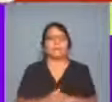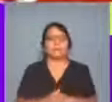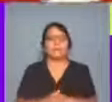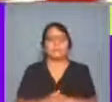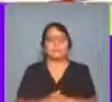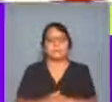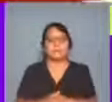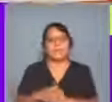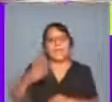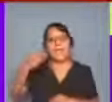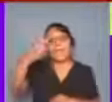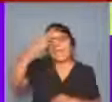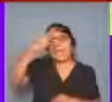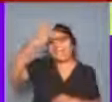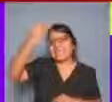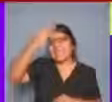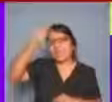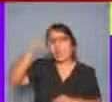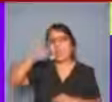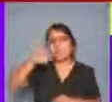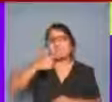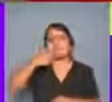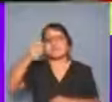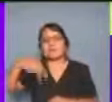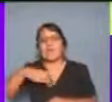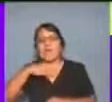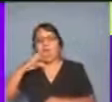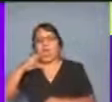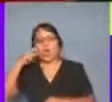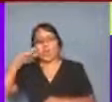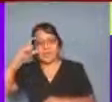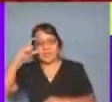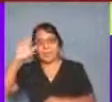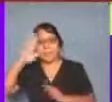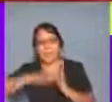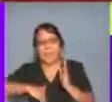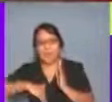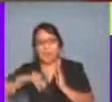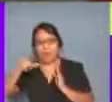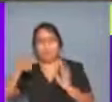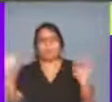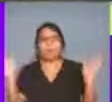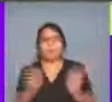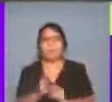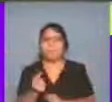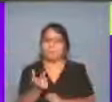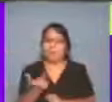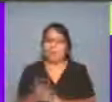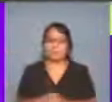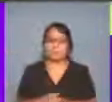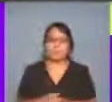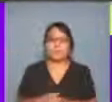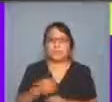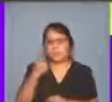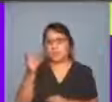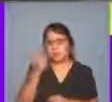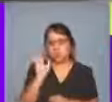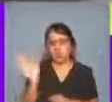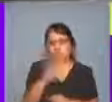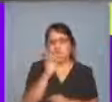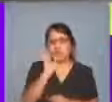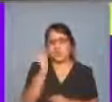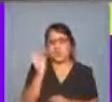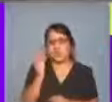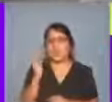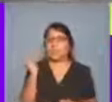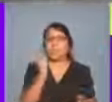Nico es uno de los de las empresas el San Jorge por ejemplo que está trabajando de manera reducida porque bueno evidentemente según lo que sabemos hasta que no